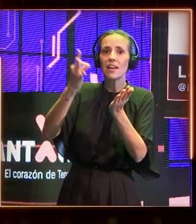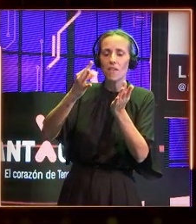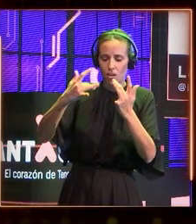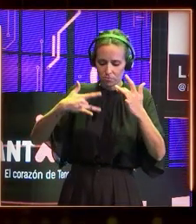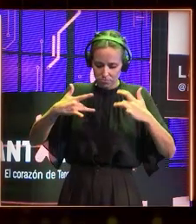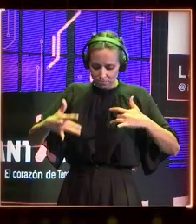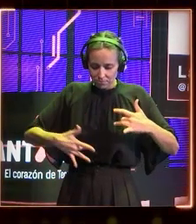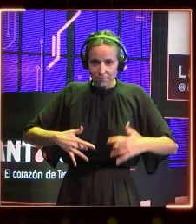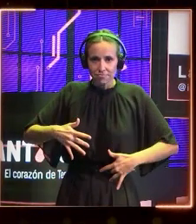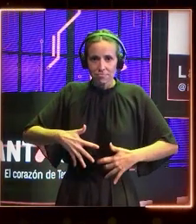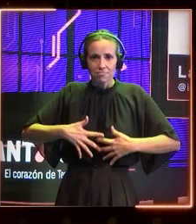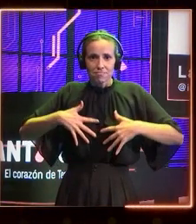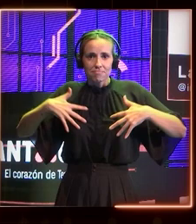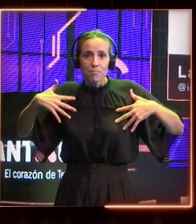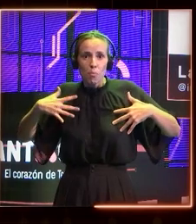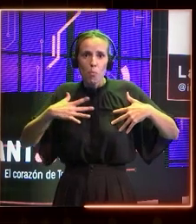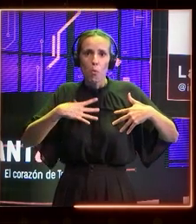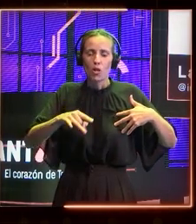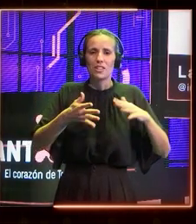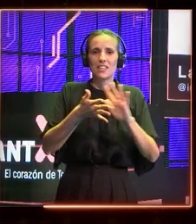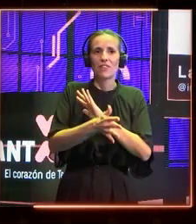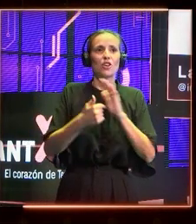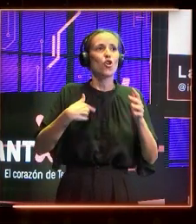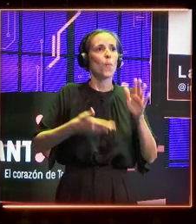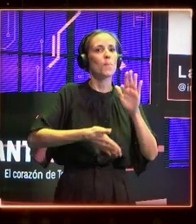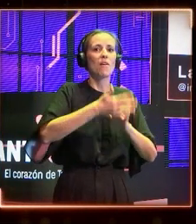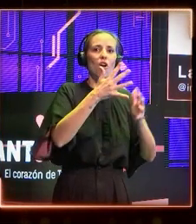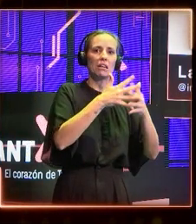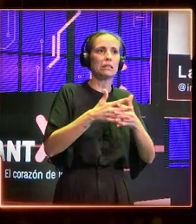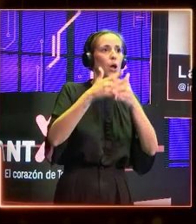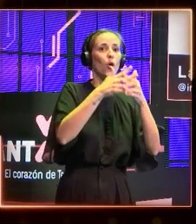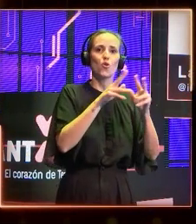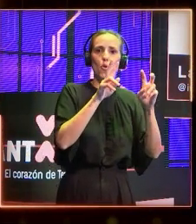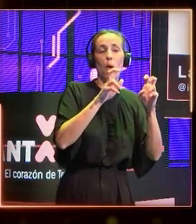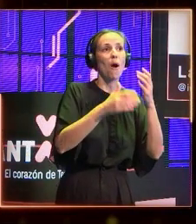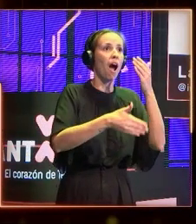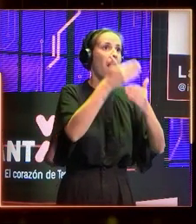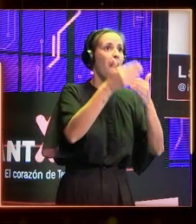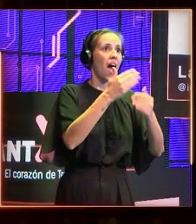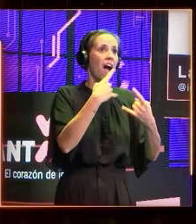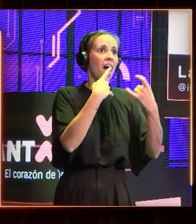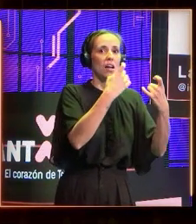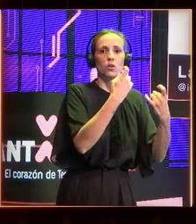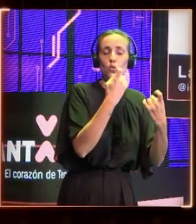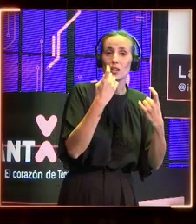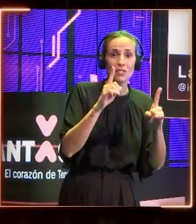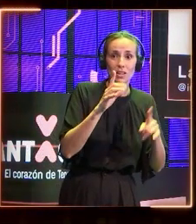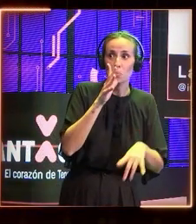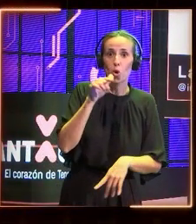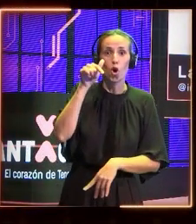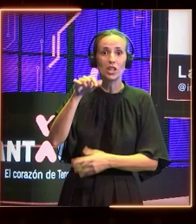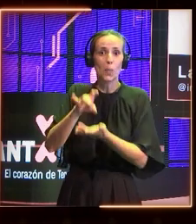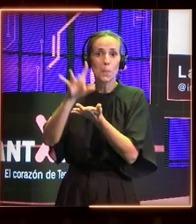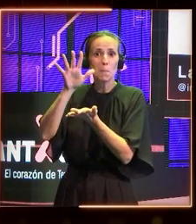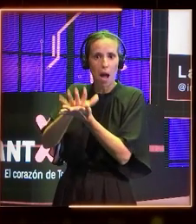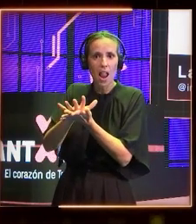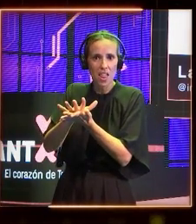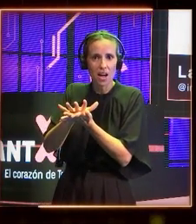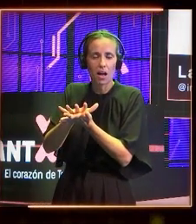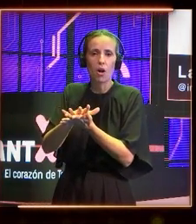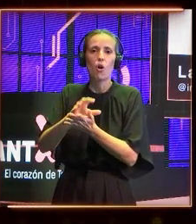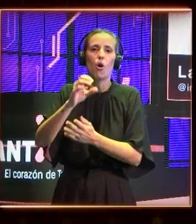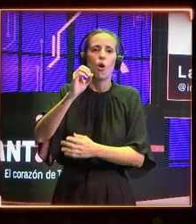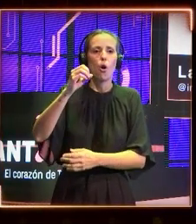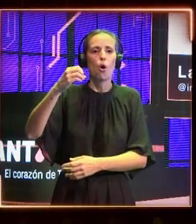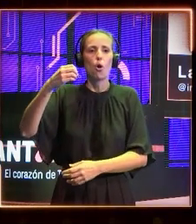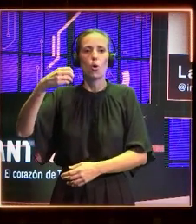tenemos que ir a Estados Unidos que muchas veces nos vamos a que los mejores ejemplos y toda la innovación está fuera de España pues esta es una empresa de Málaga se llama ow games